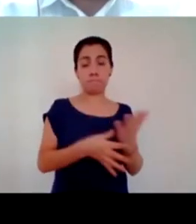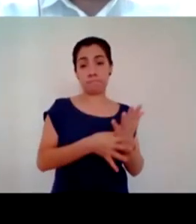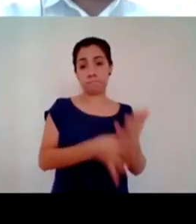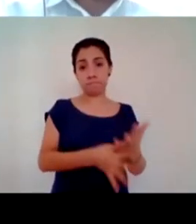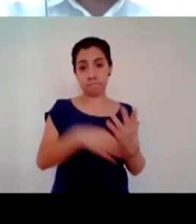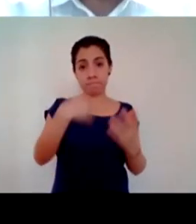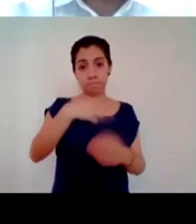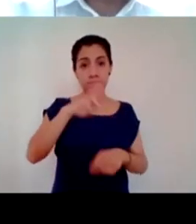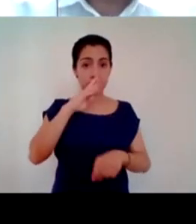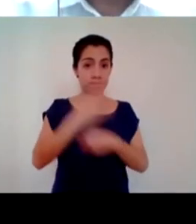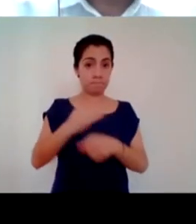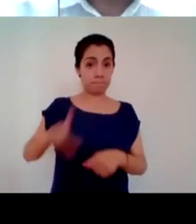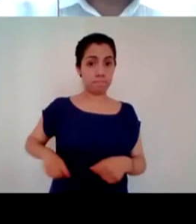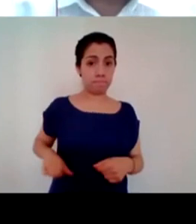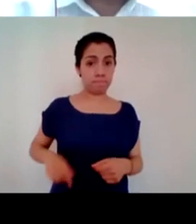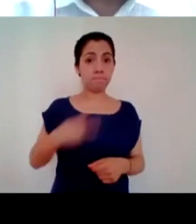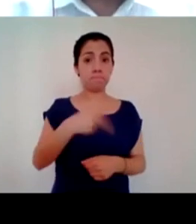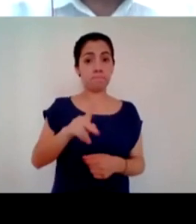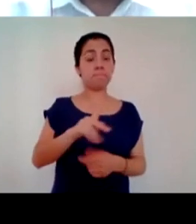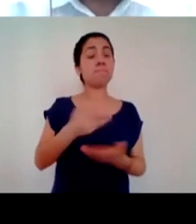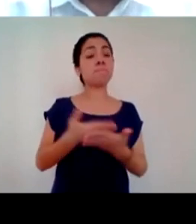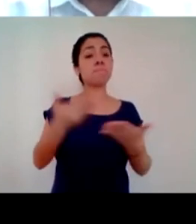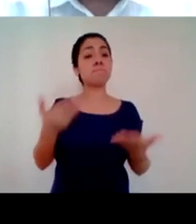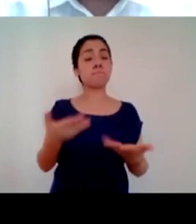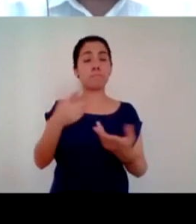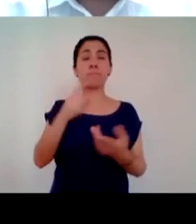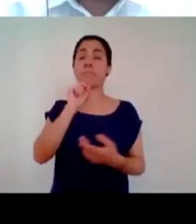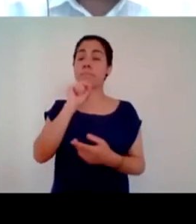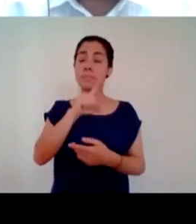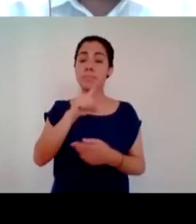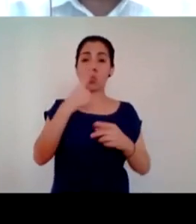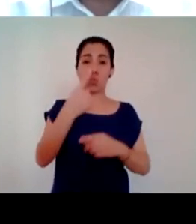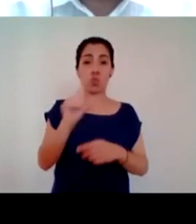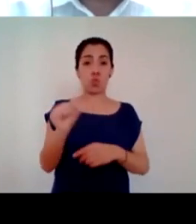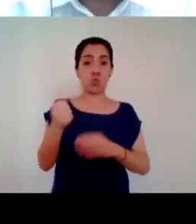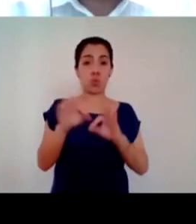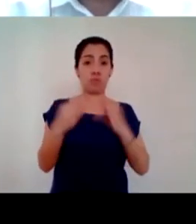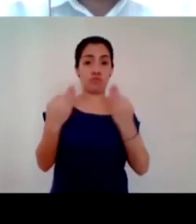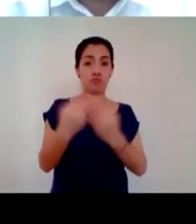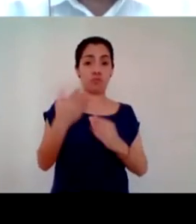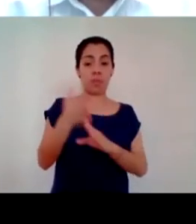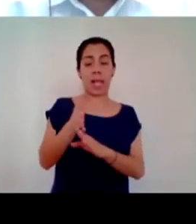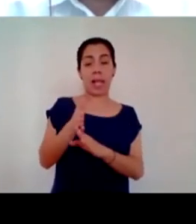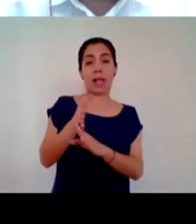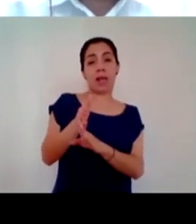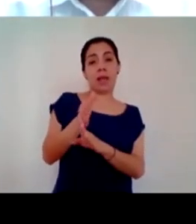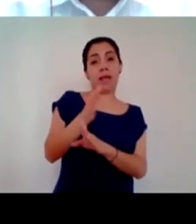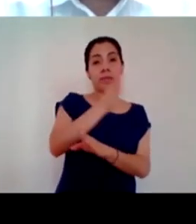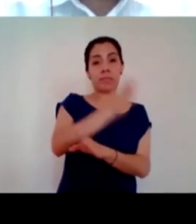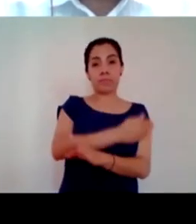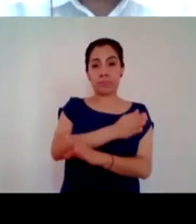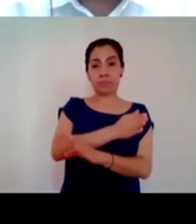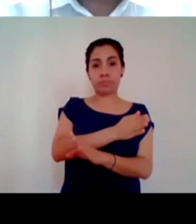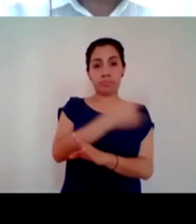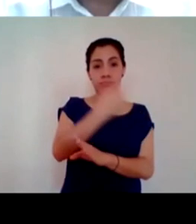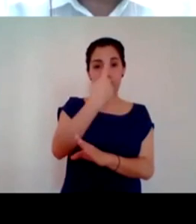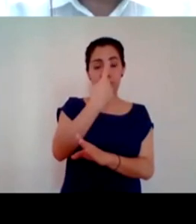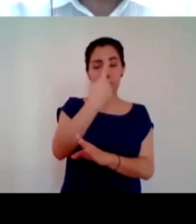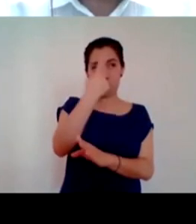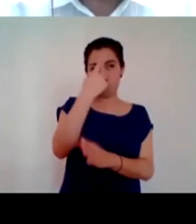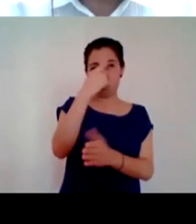la parte relacionada con el antes. Y creo que en el antes nos ha faltado mucha